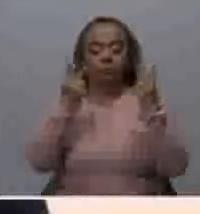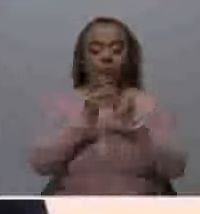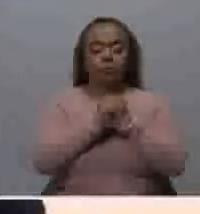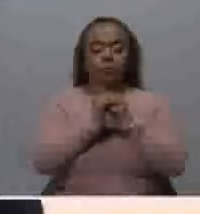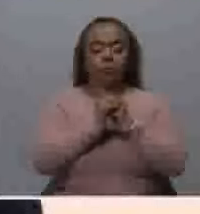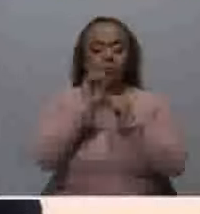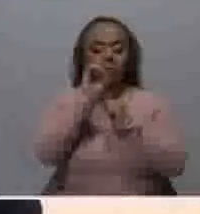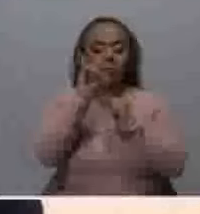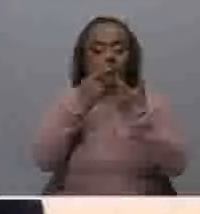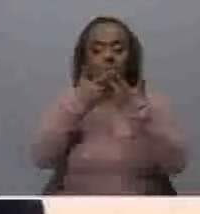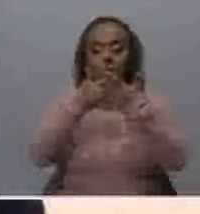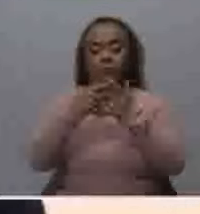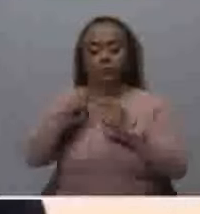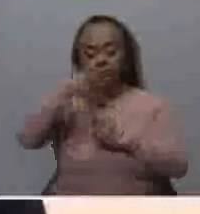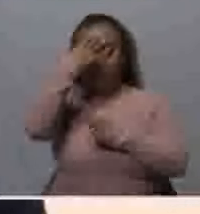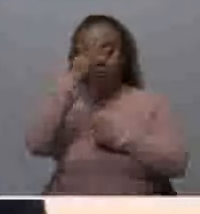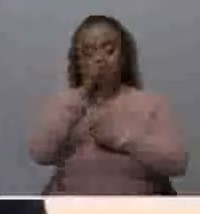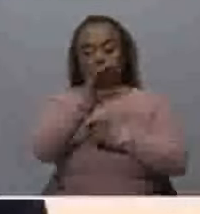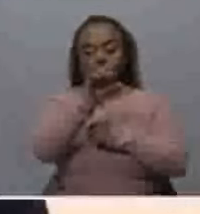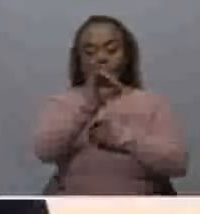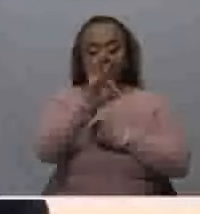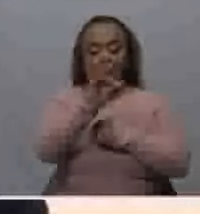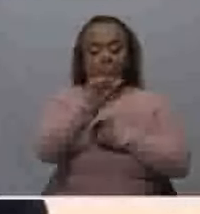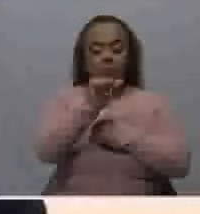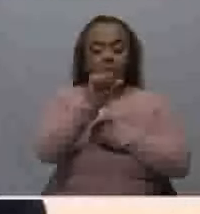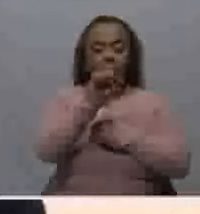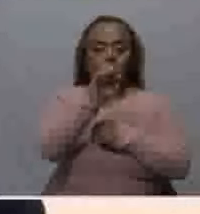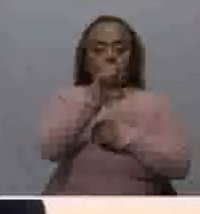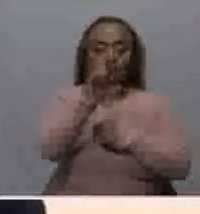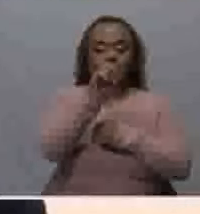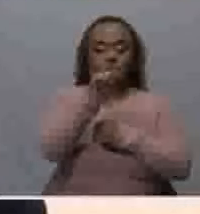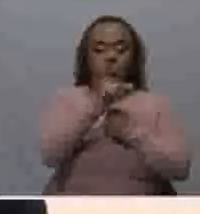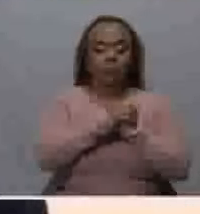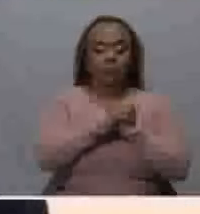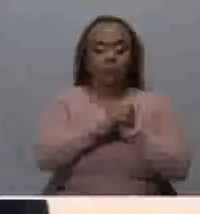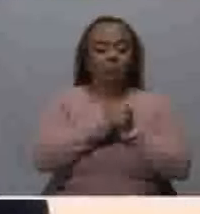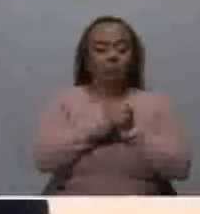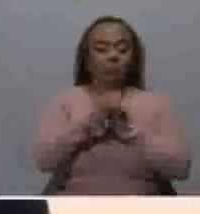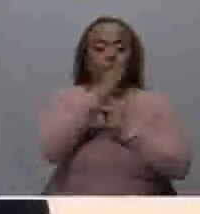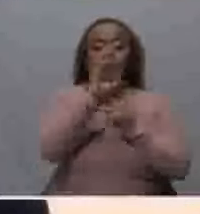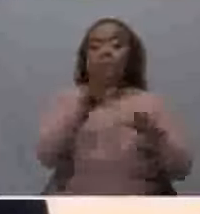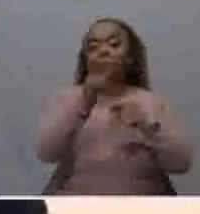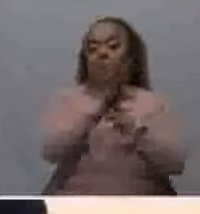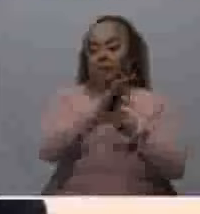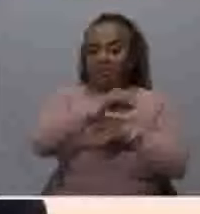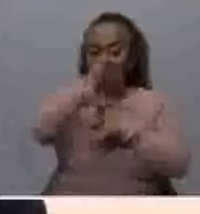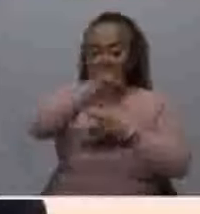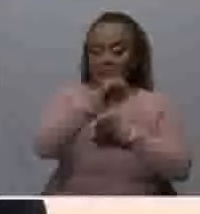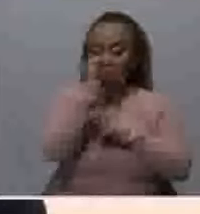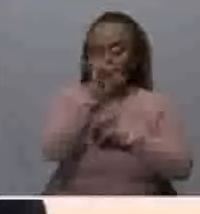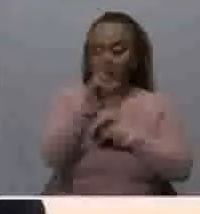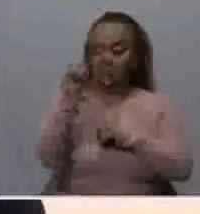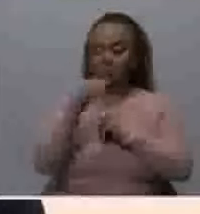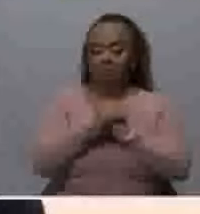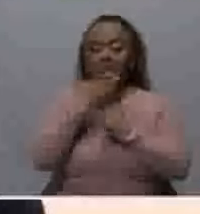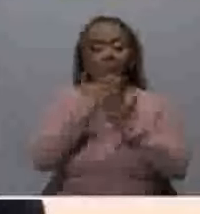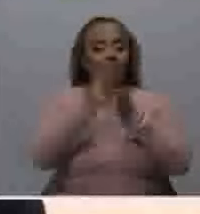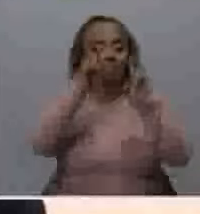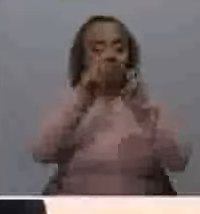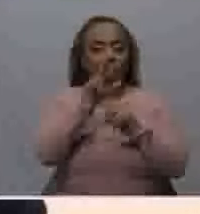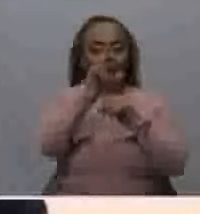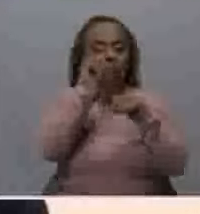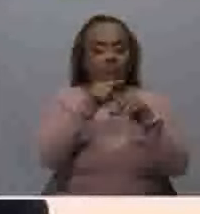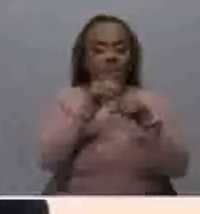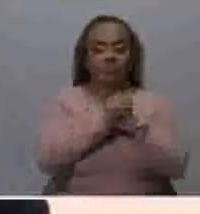que marcadores, que creo yo vamos a salir, funcionaron bien, y vos decís, Tavo, ¿cómo van a funcionar bien si perdimos 3-0? Bueno, revisate esos tres goles,